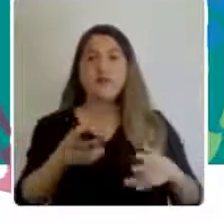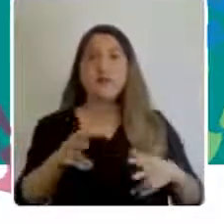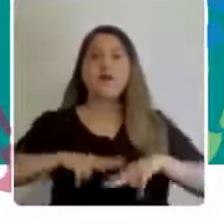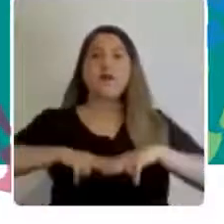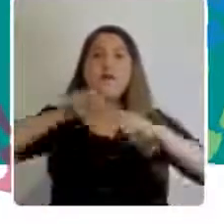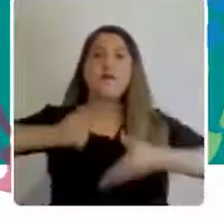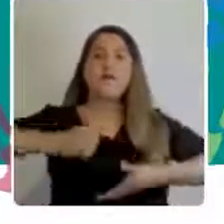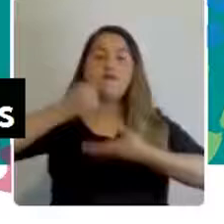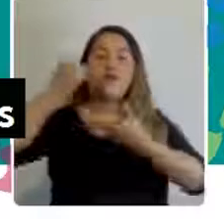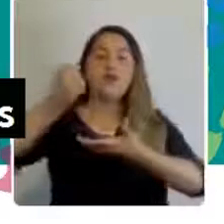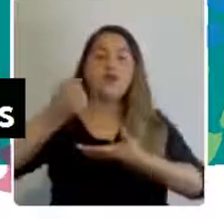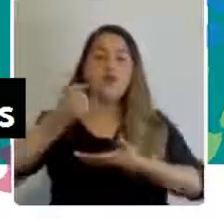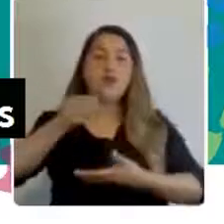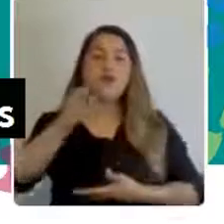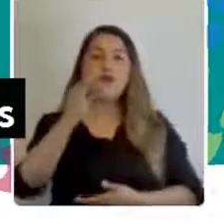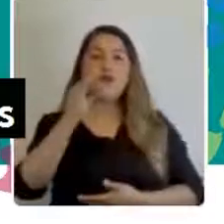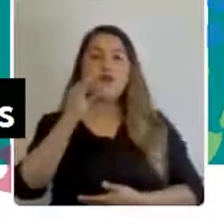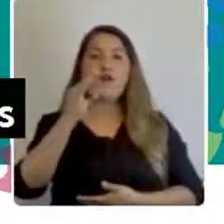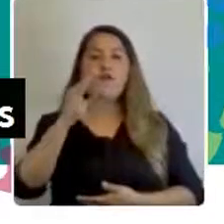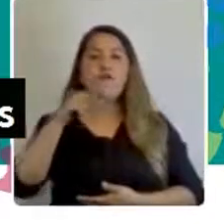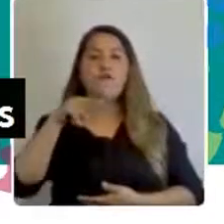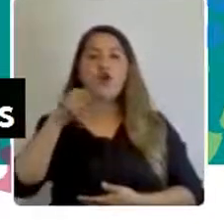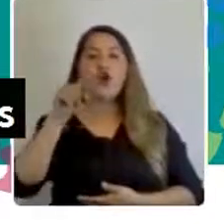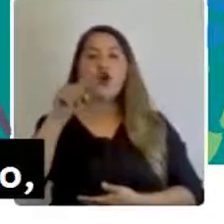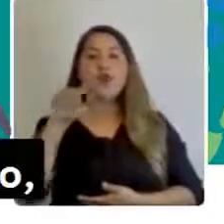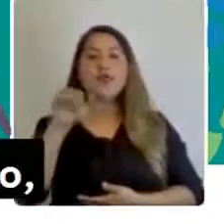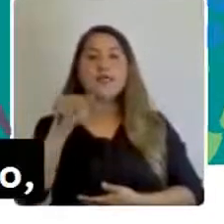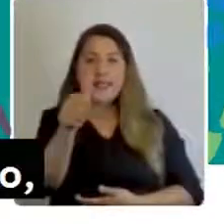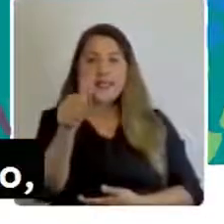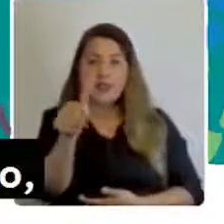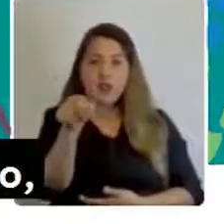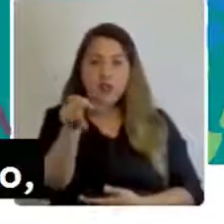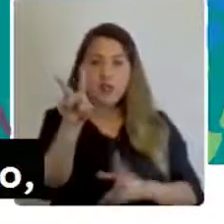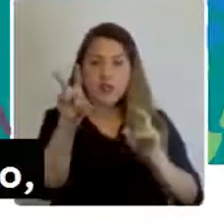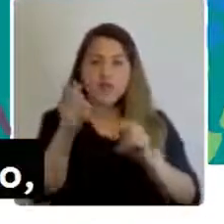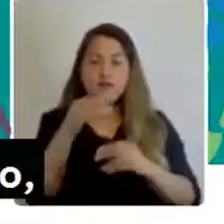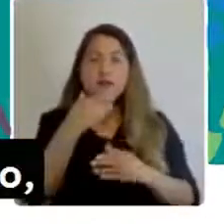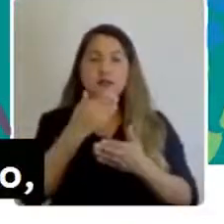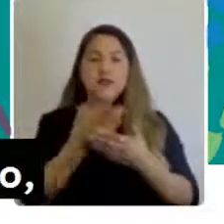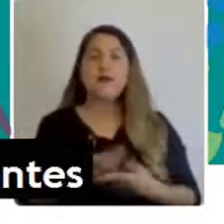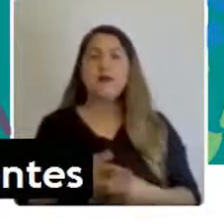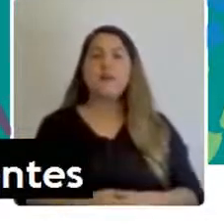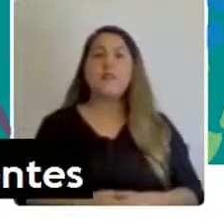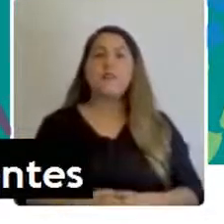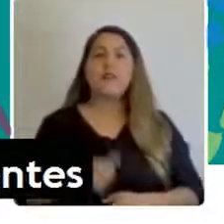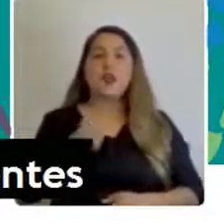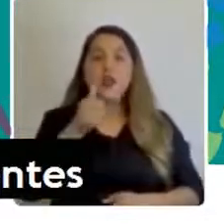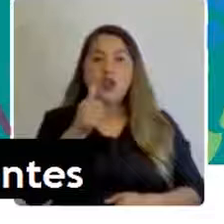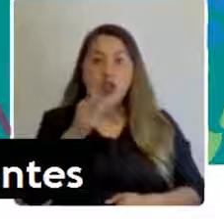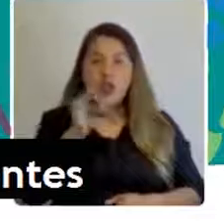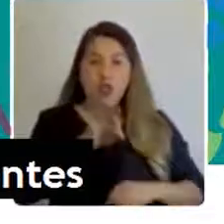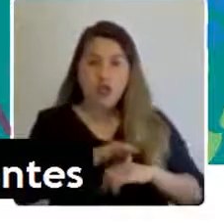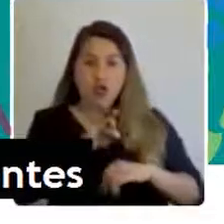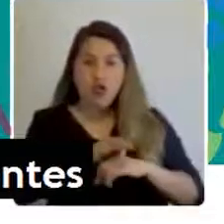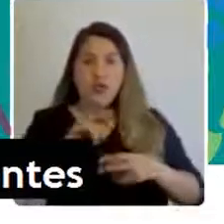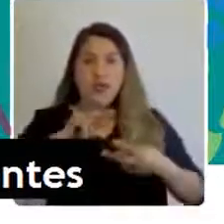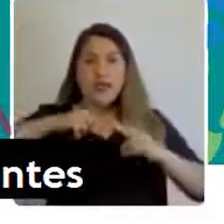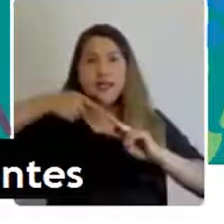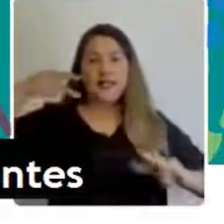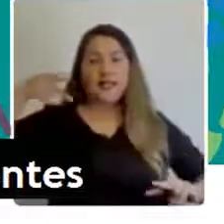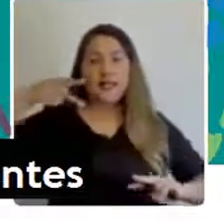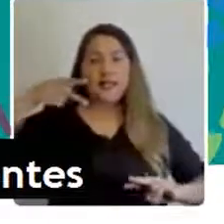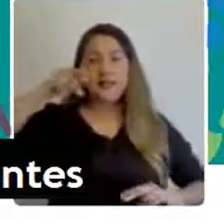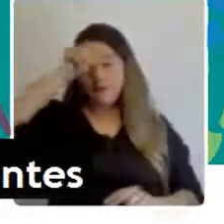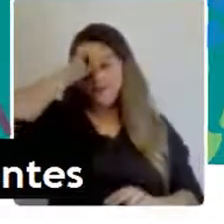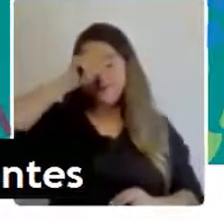Salud, FONASA. Y además tendremos las conclusiones de todo este ciclo a cargo de la doctora Gabriela Repeto, genetista clínica y directora